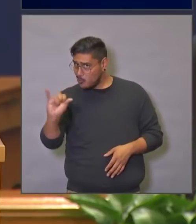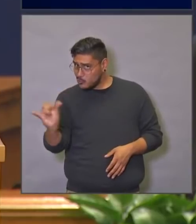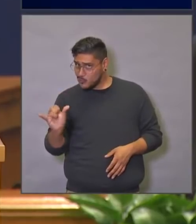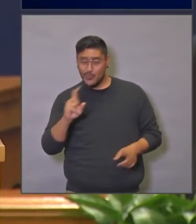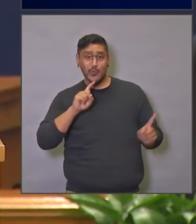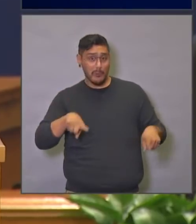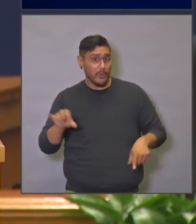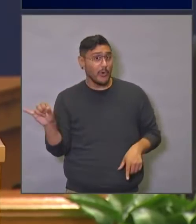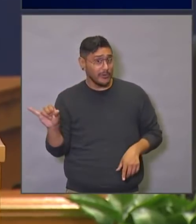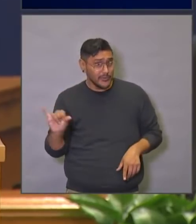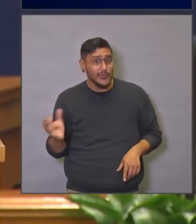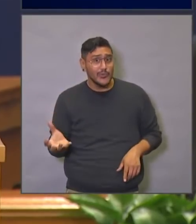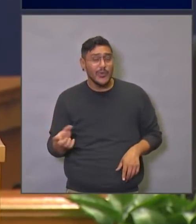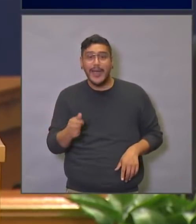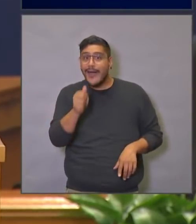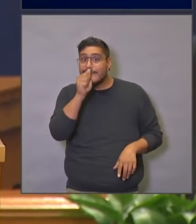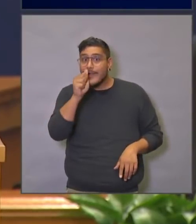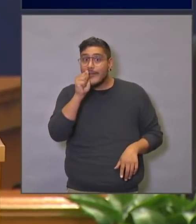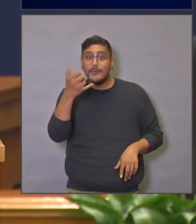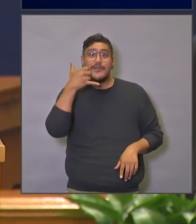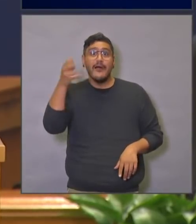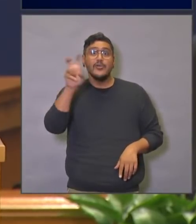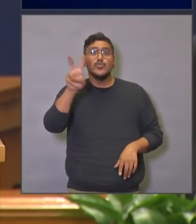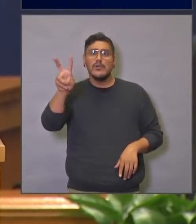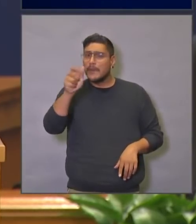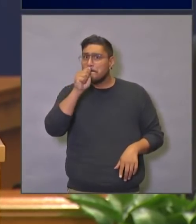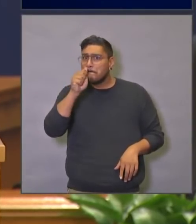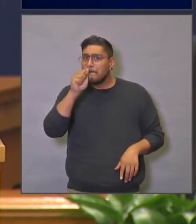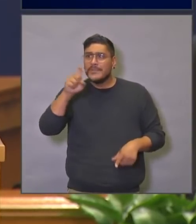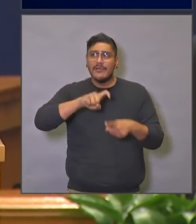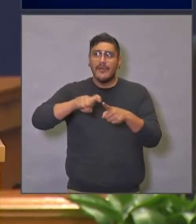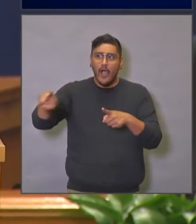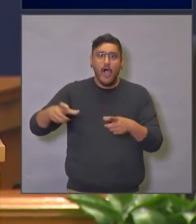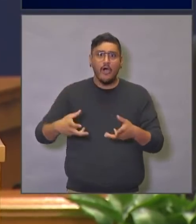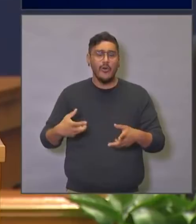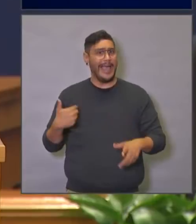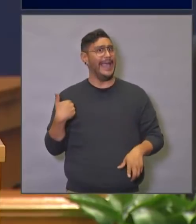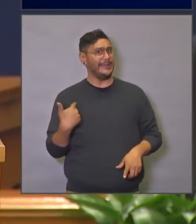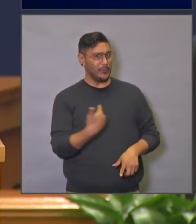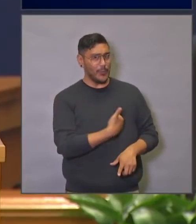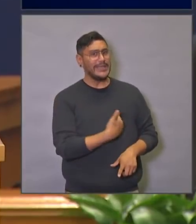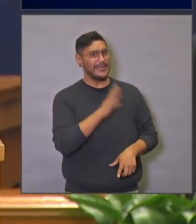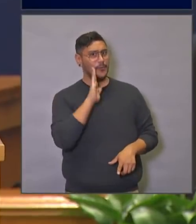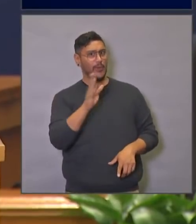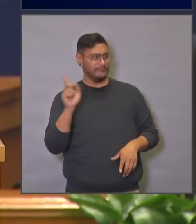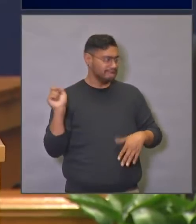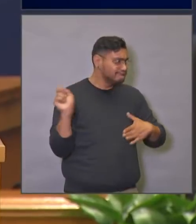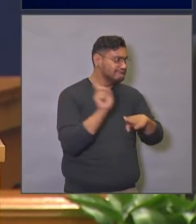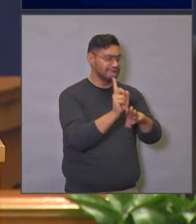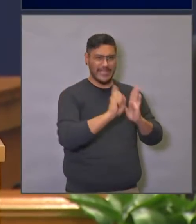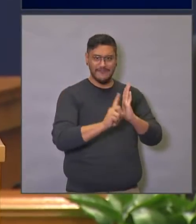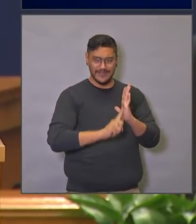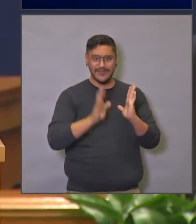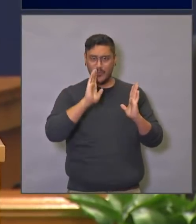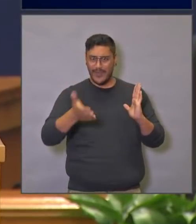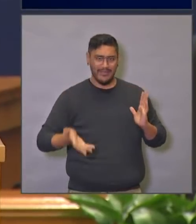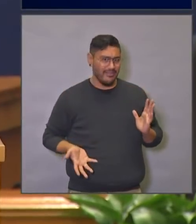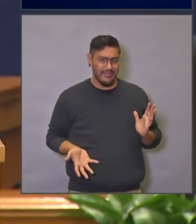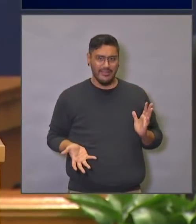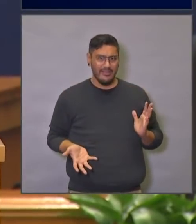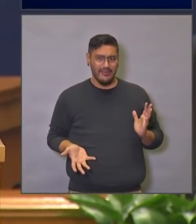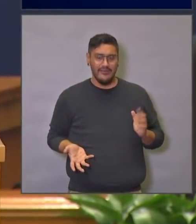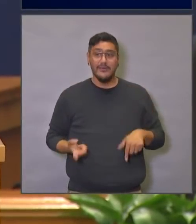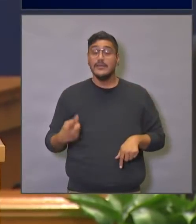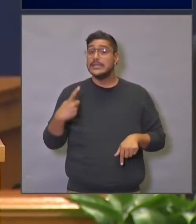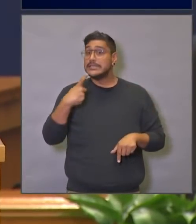reporte anónimos llamando a 211 para contar con nosotros para seguir investigando. Lo que yo quiero decir